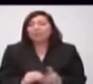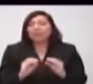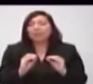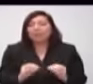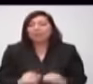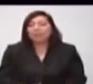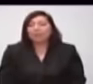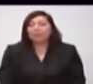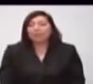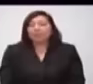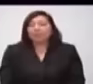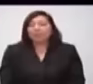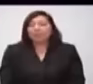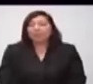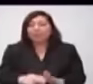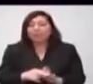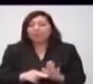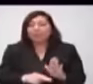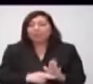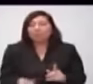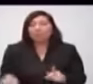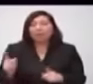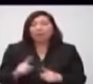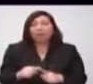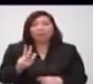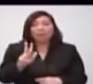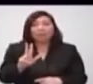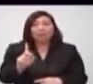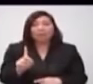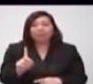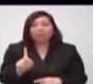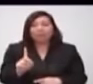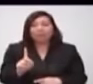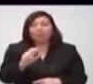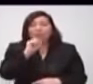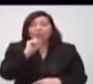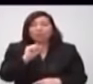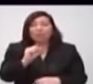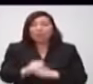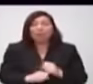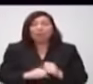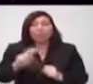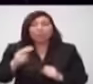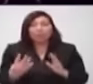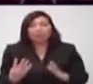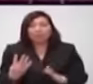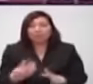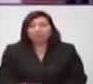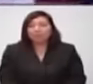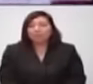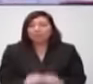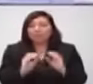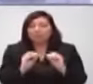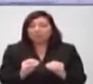plasmadas en la norma. Sin embargo, hasta el 31 de julio de diciembre del 2014 se estuvieron